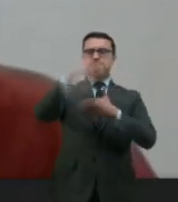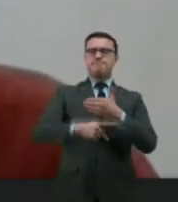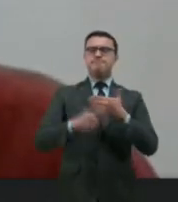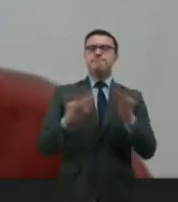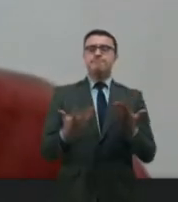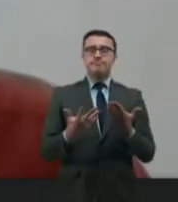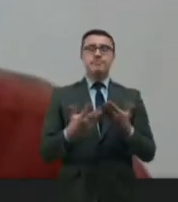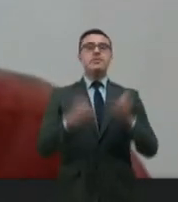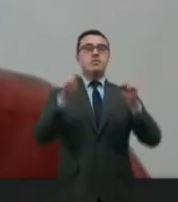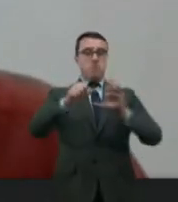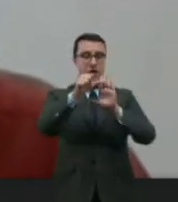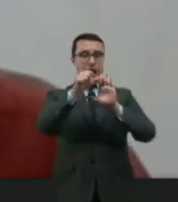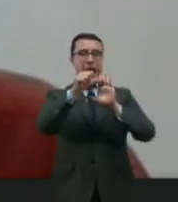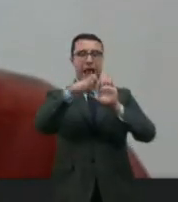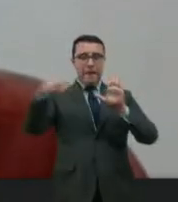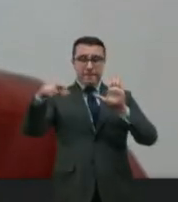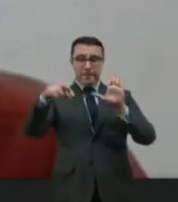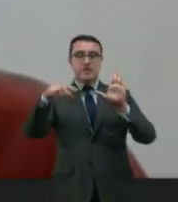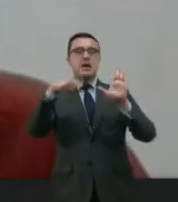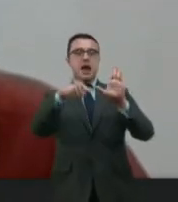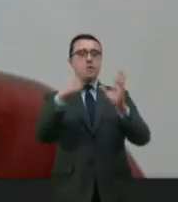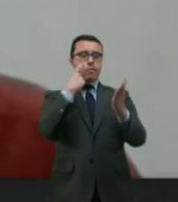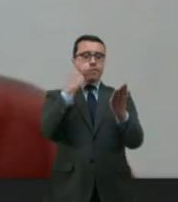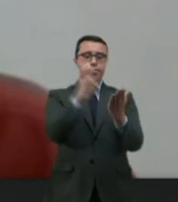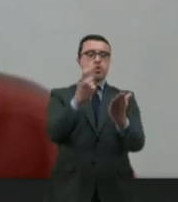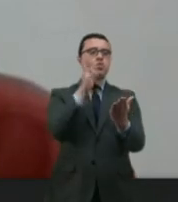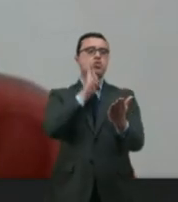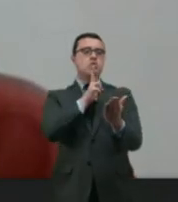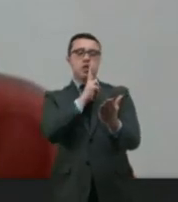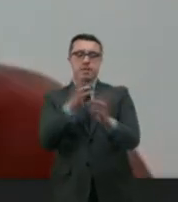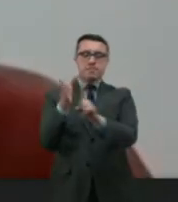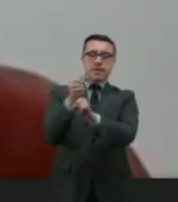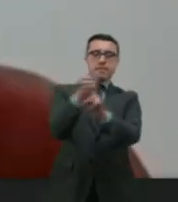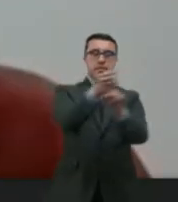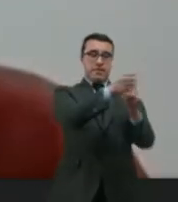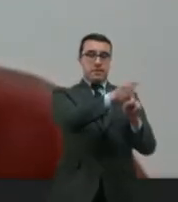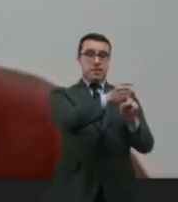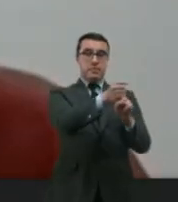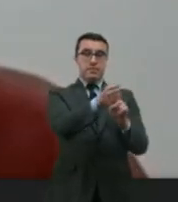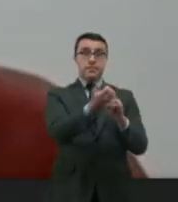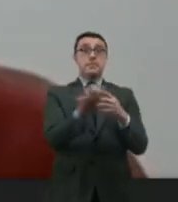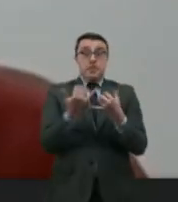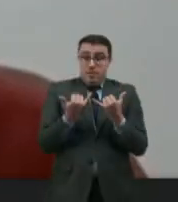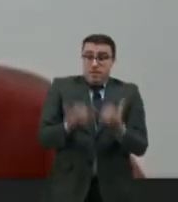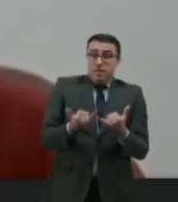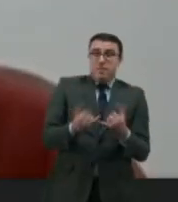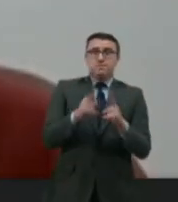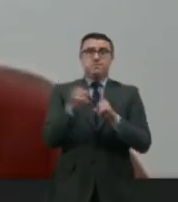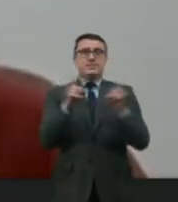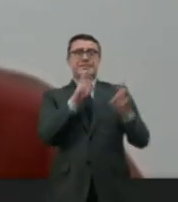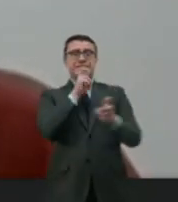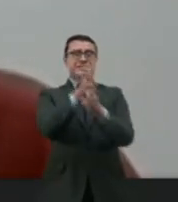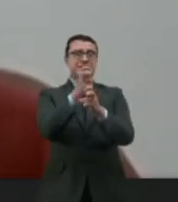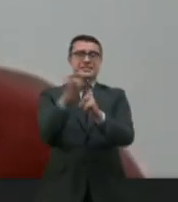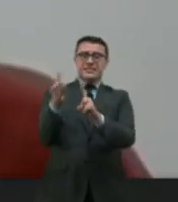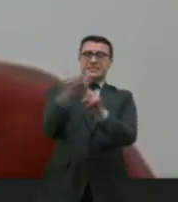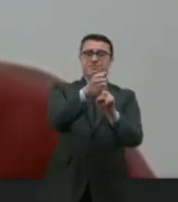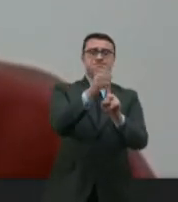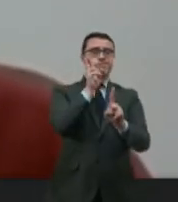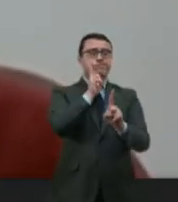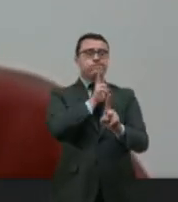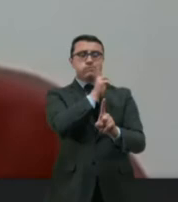móvil para la búsqueda y selección de restaurantes. Actualmente encontrar un restaurante para cualquier